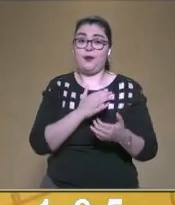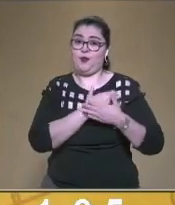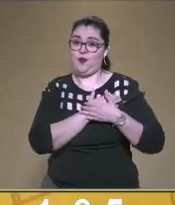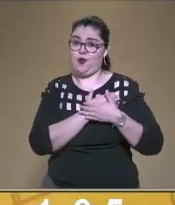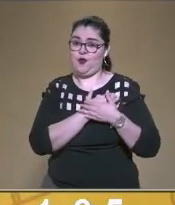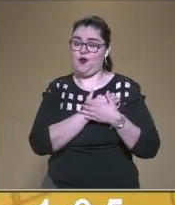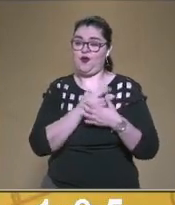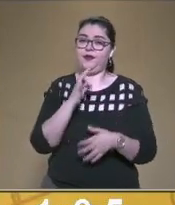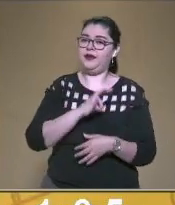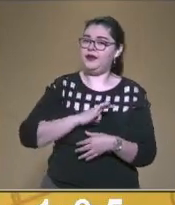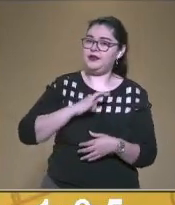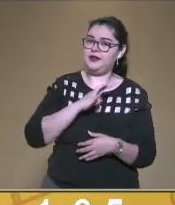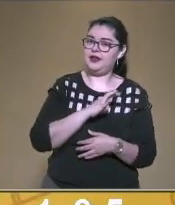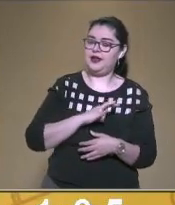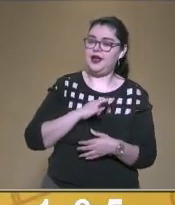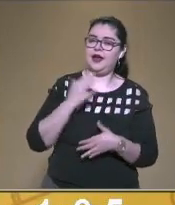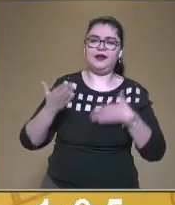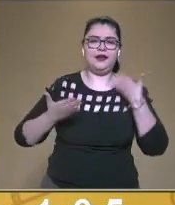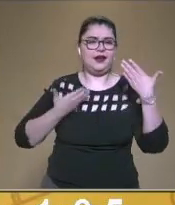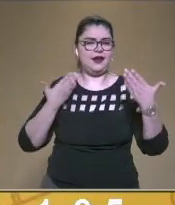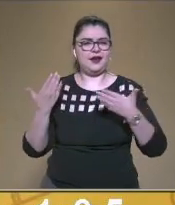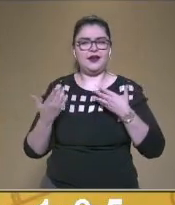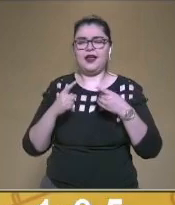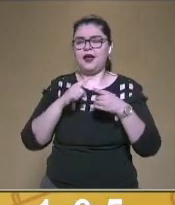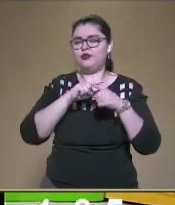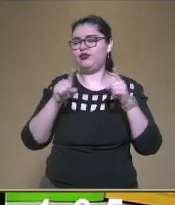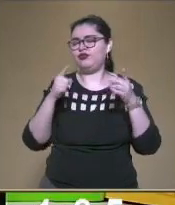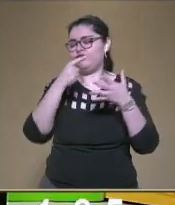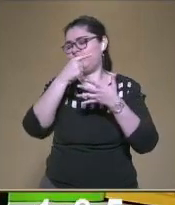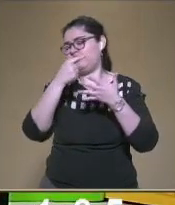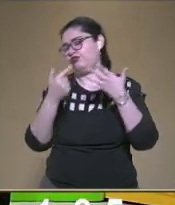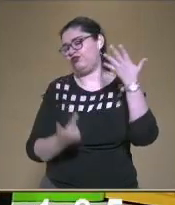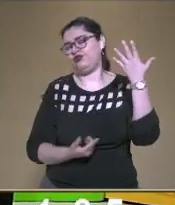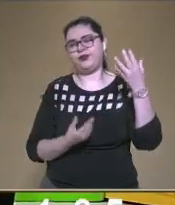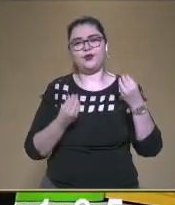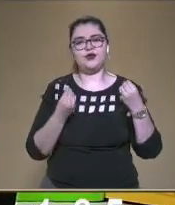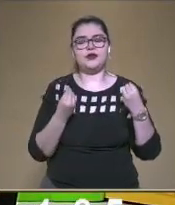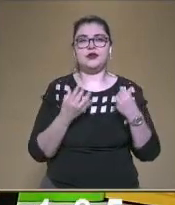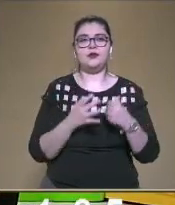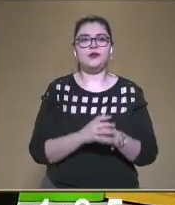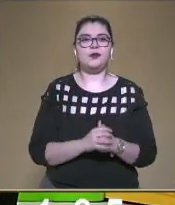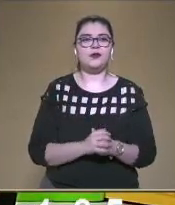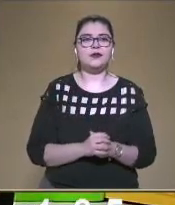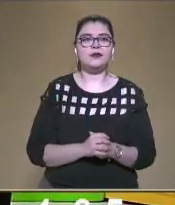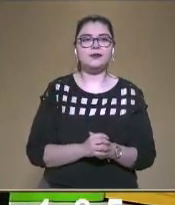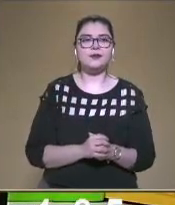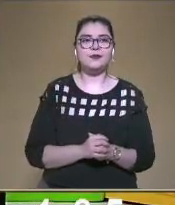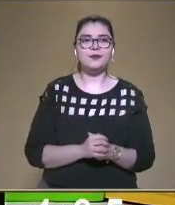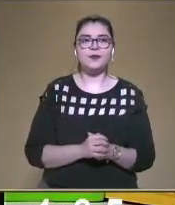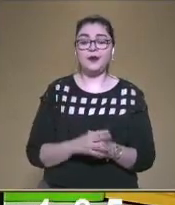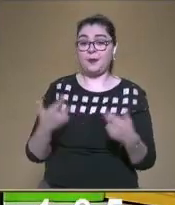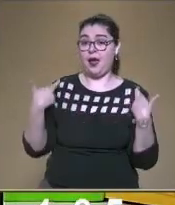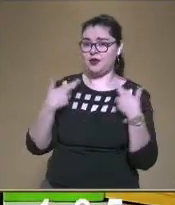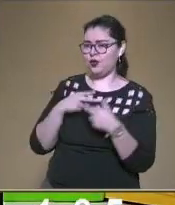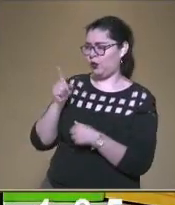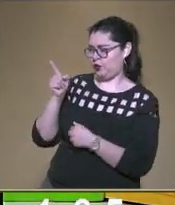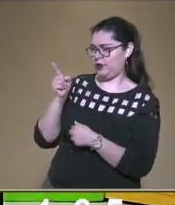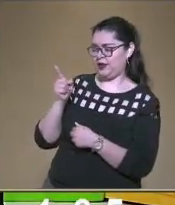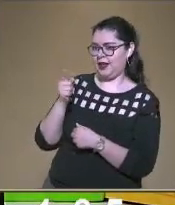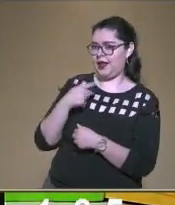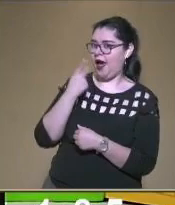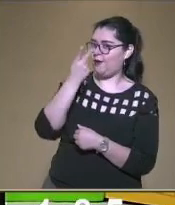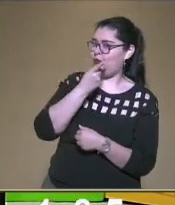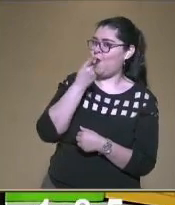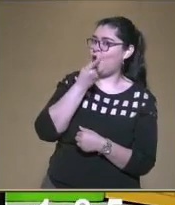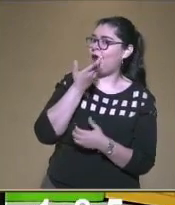la felicidad, de la alegría, entre otros muchos más. Muy bien. Maestro Ricky, ¿usted ha declamado algún poema?